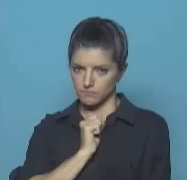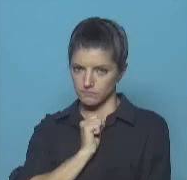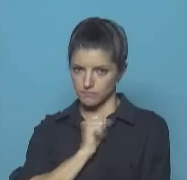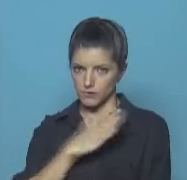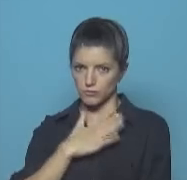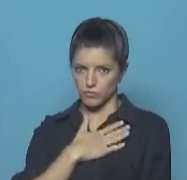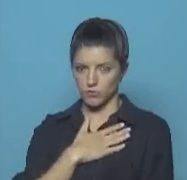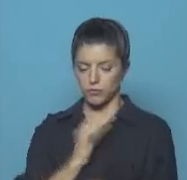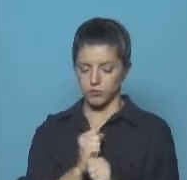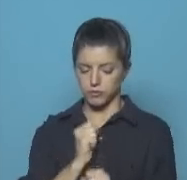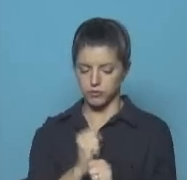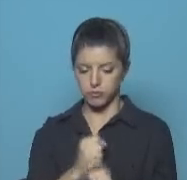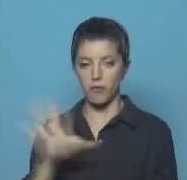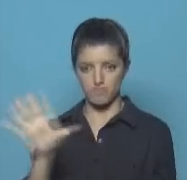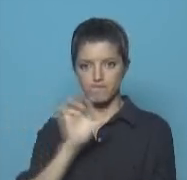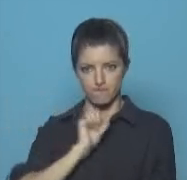trabajé muchísimo